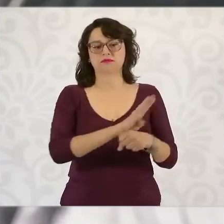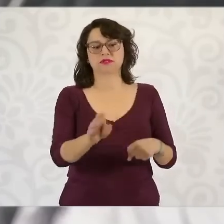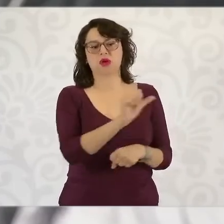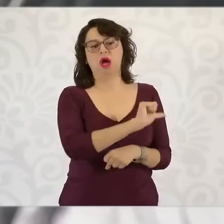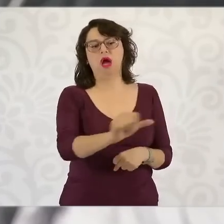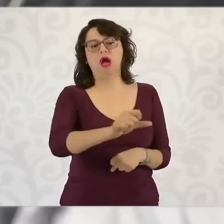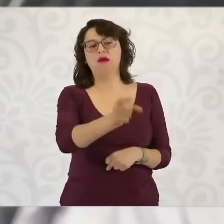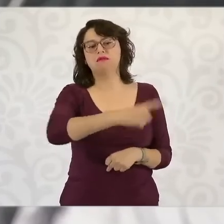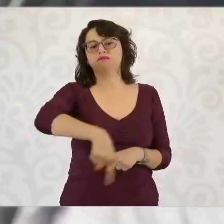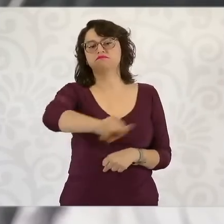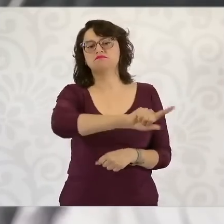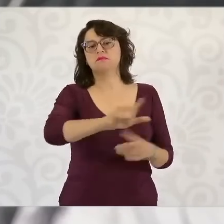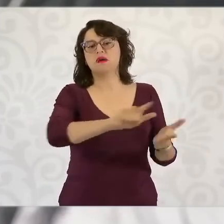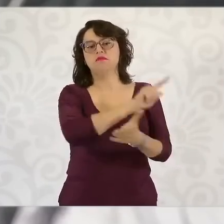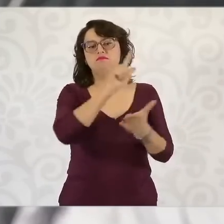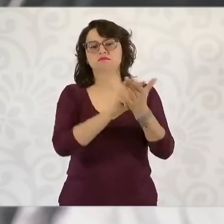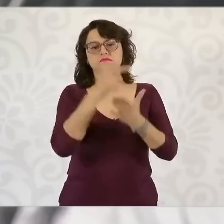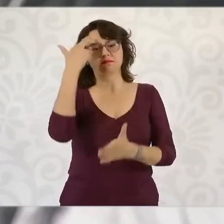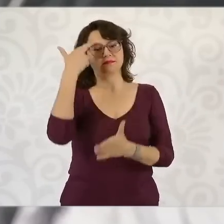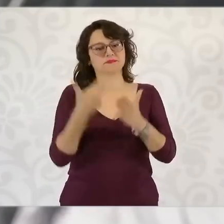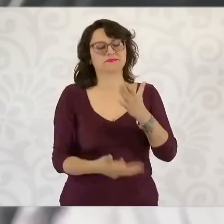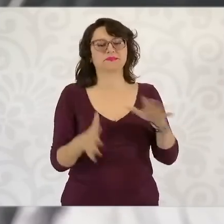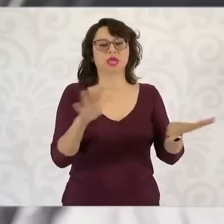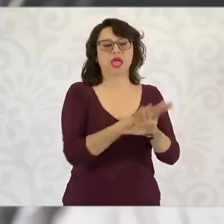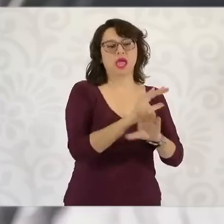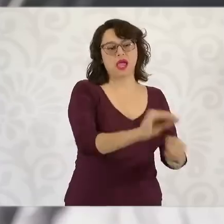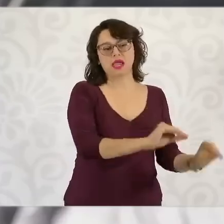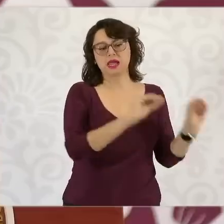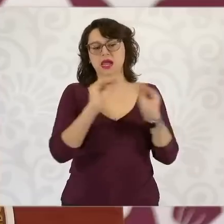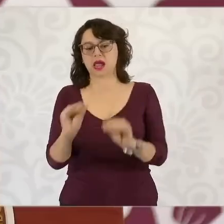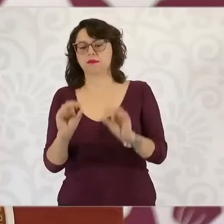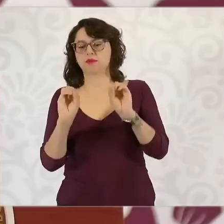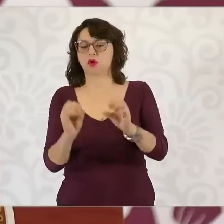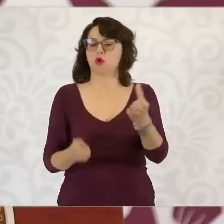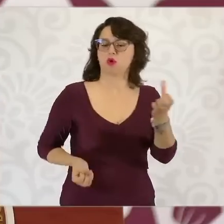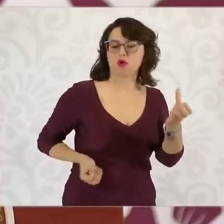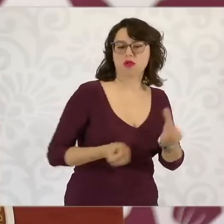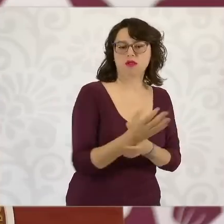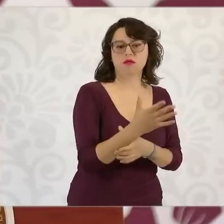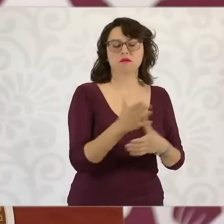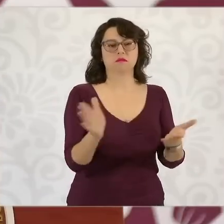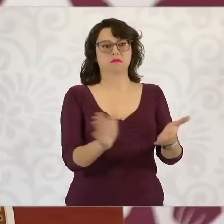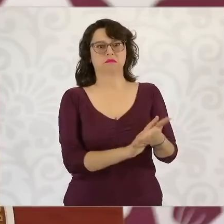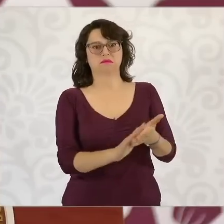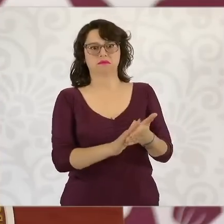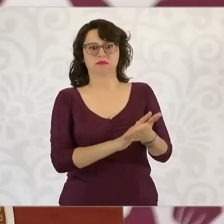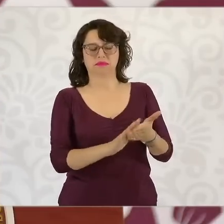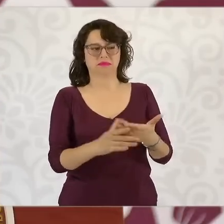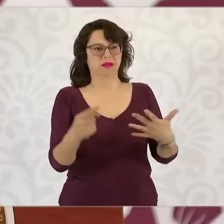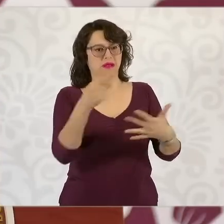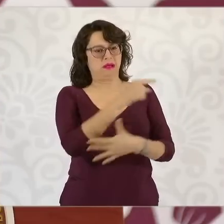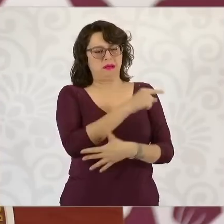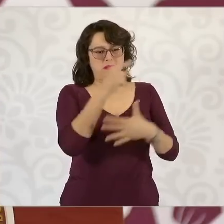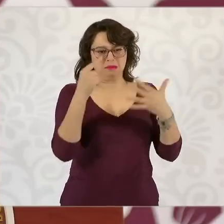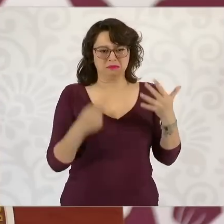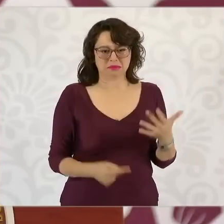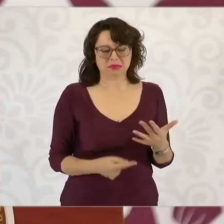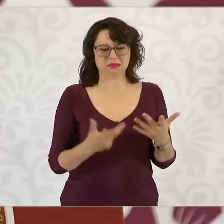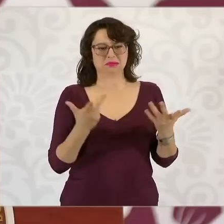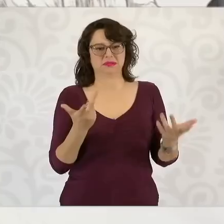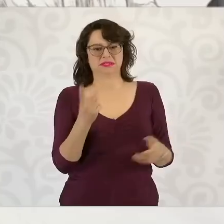presuntos delincuentes con traslados, liberaciones y egresos definitivos. Derivado de estas determinaciones se han